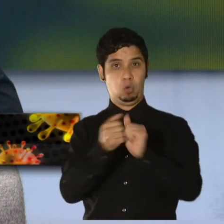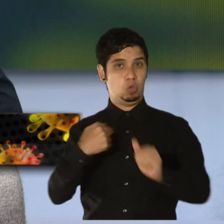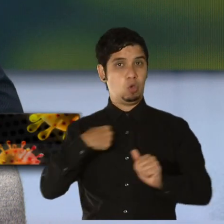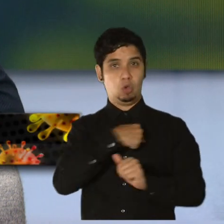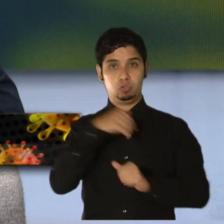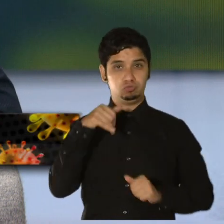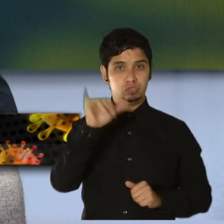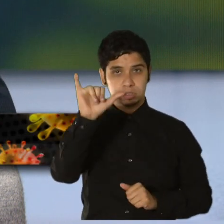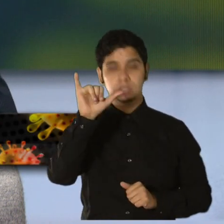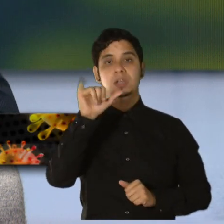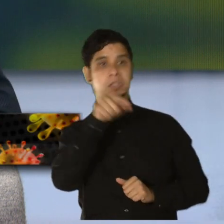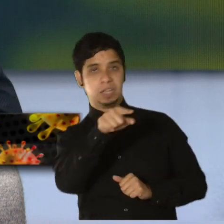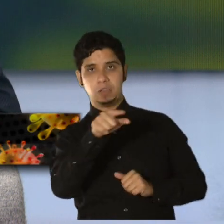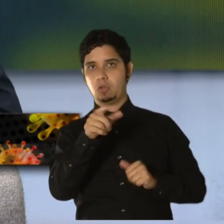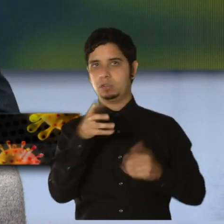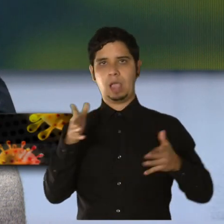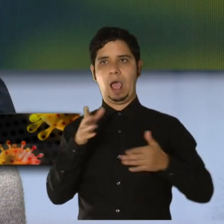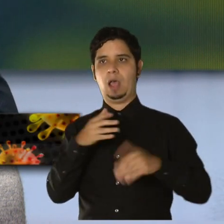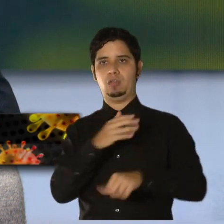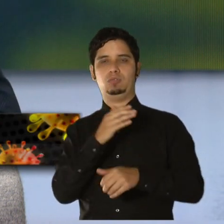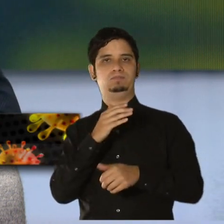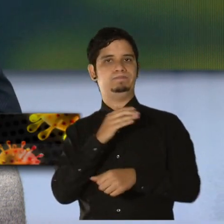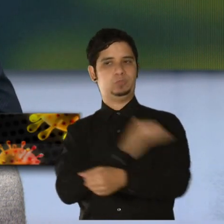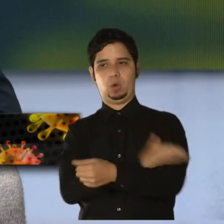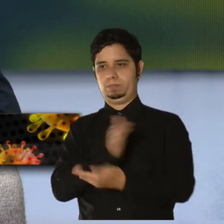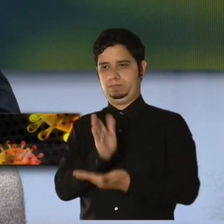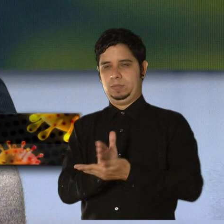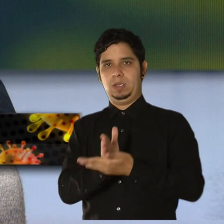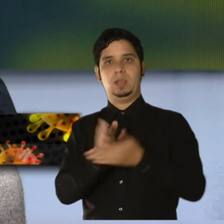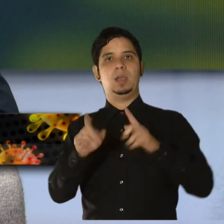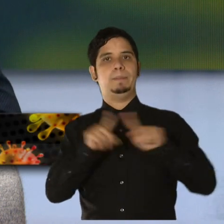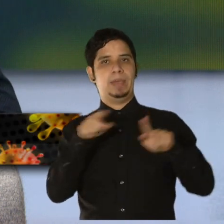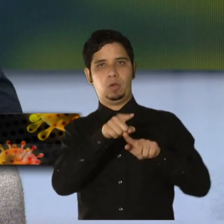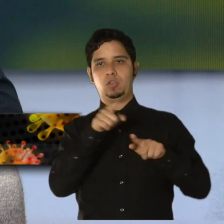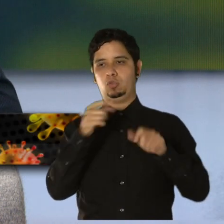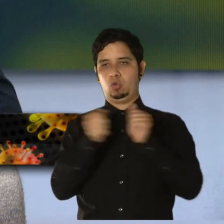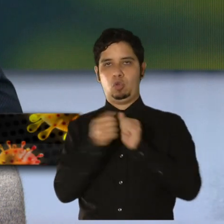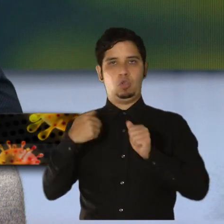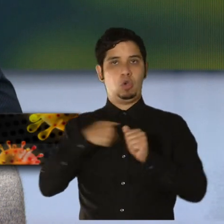que están en total abstinencia, pero continúan con nosotros para un proceso de mantenimiento.